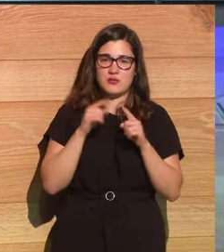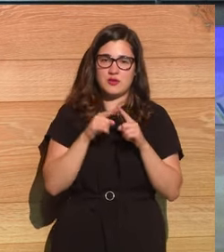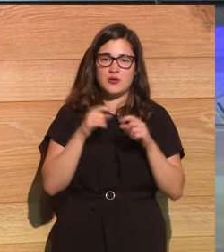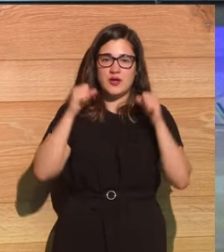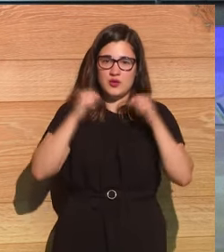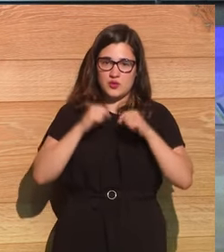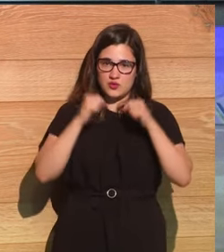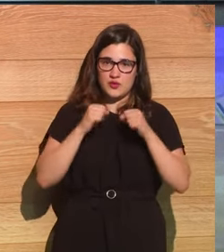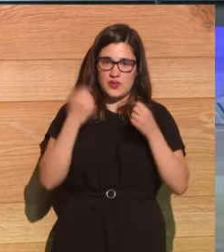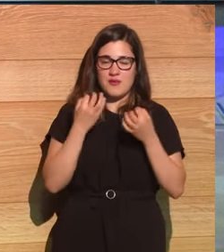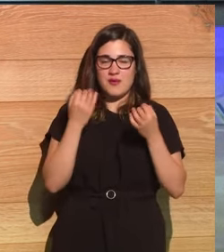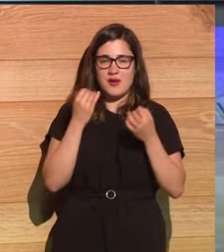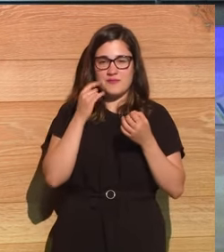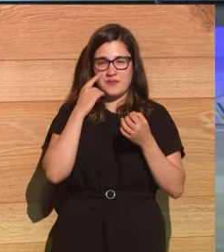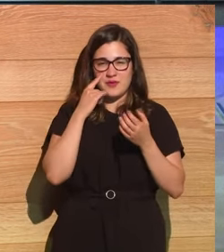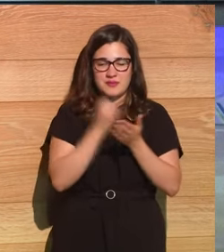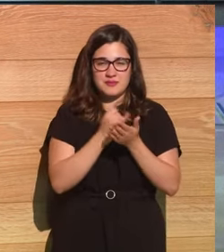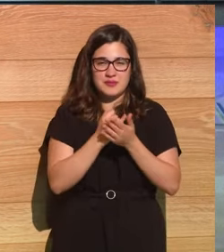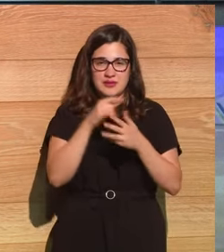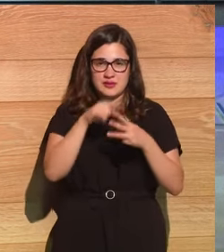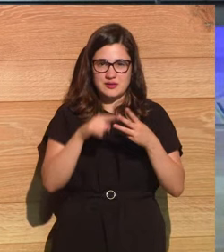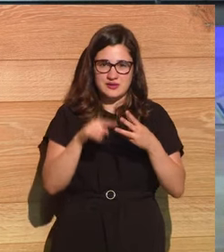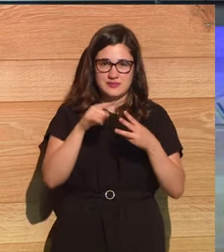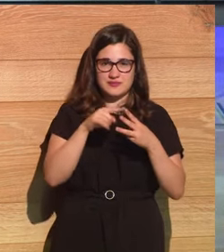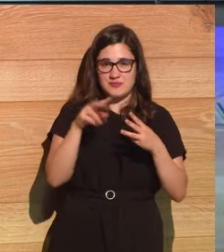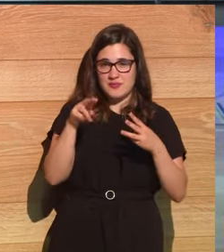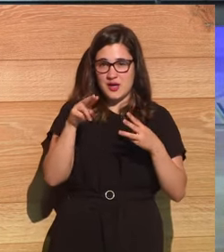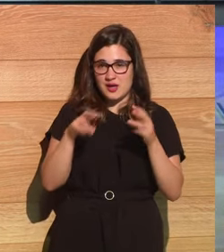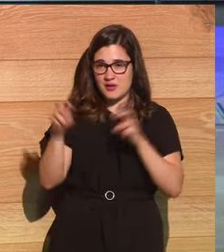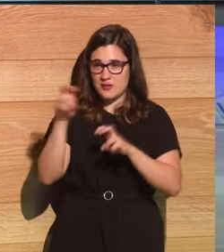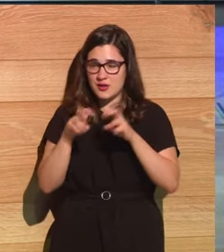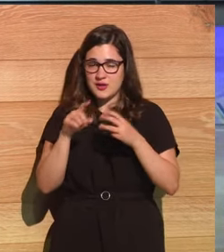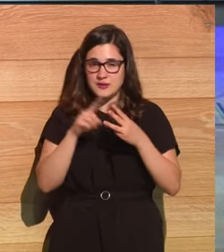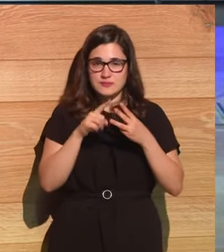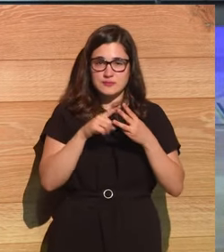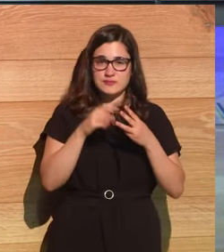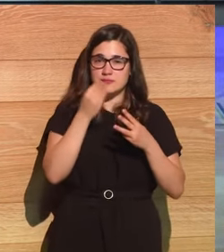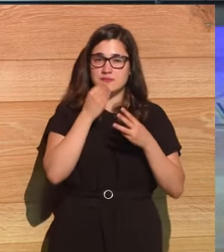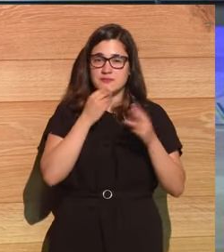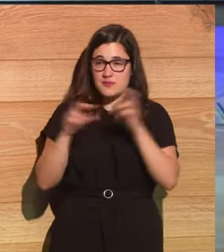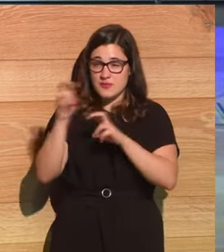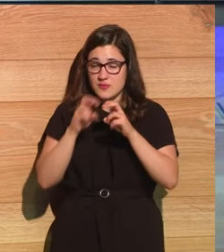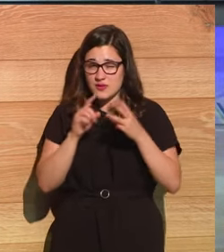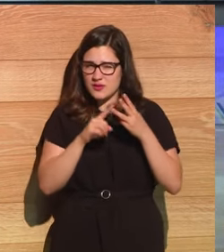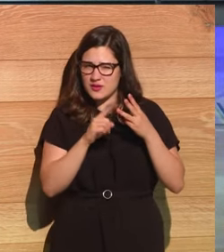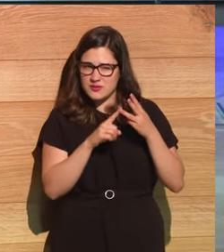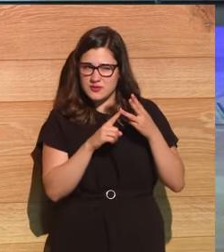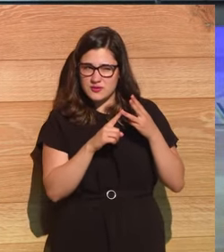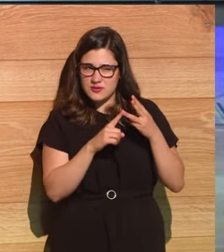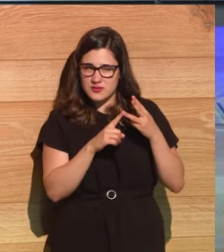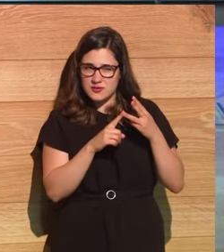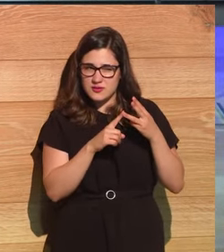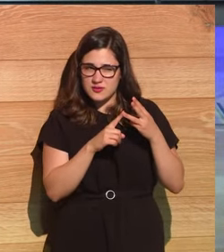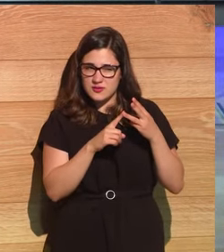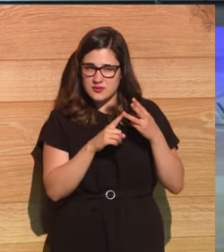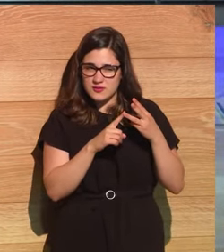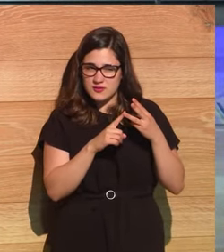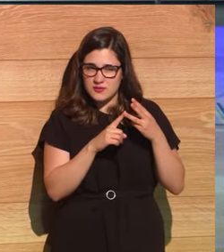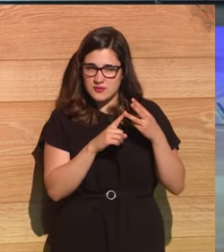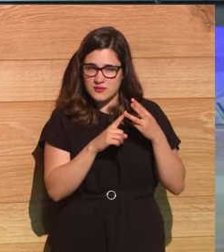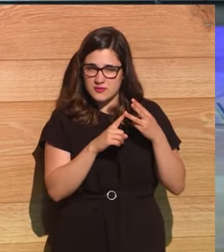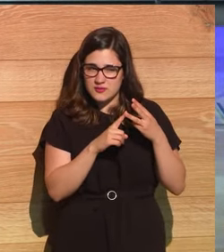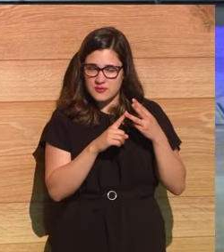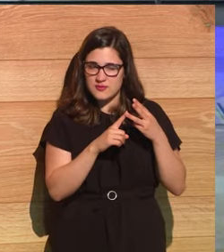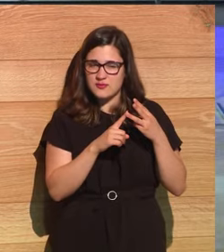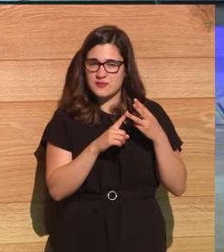explorar esas tres cosas que tú decías: la búsqueda de pareja, ¿no? La búsqueda de alimento, y la otra era el